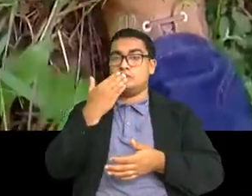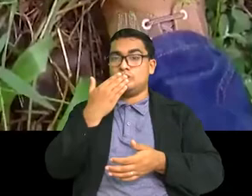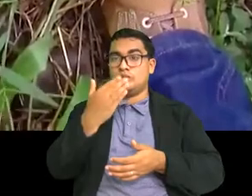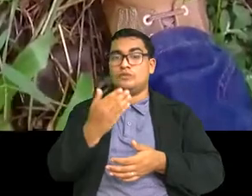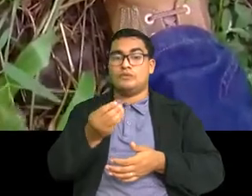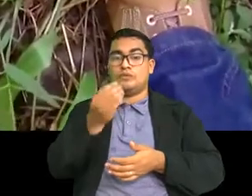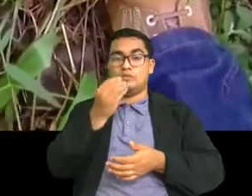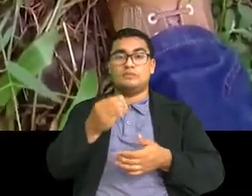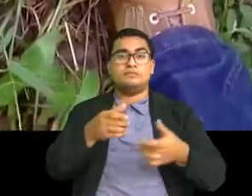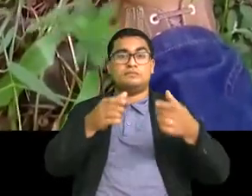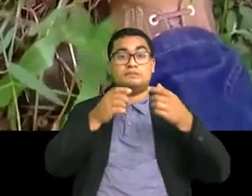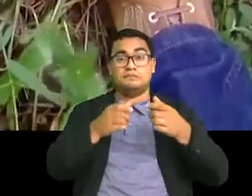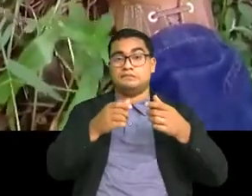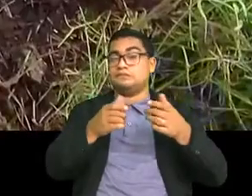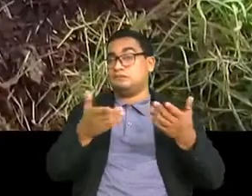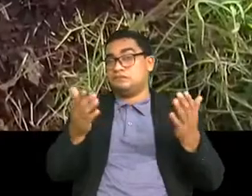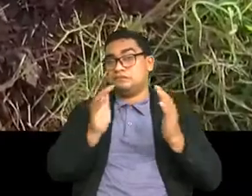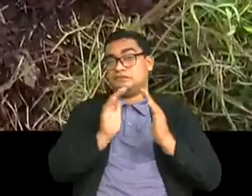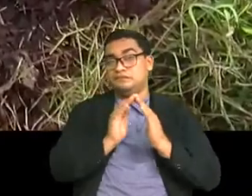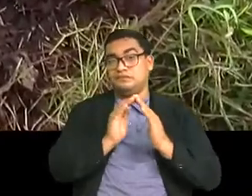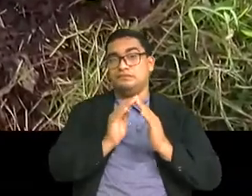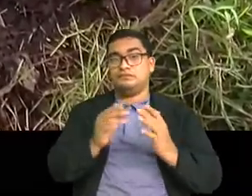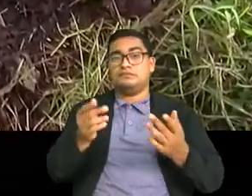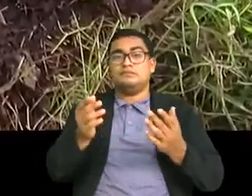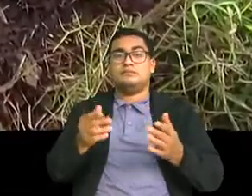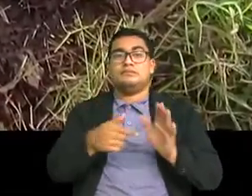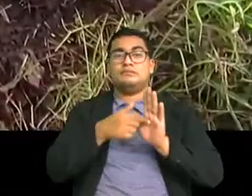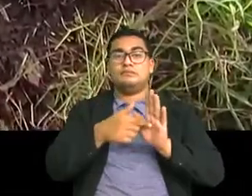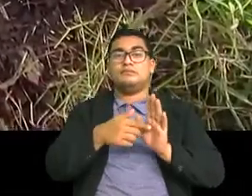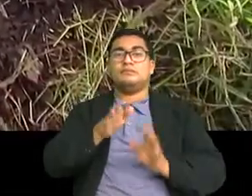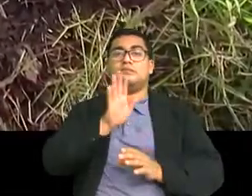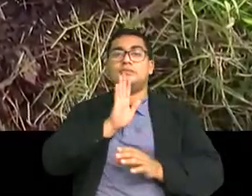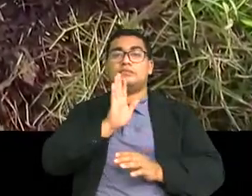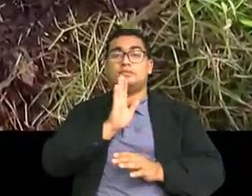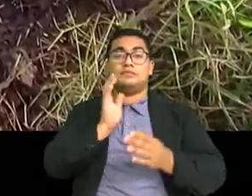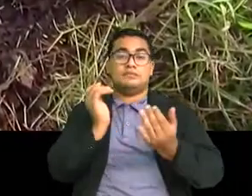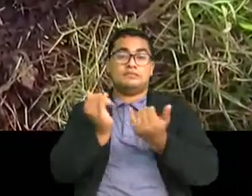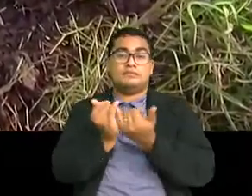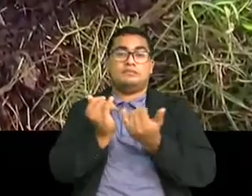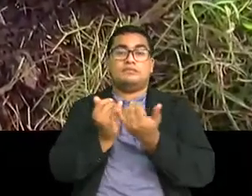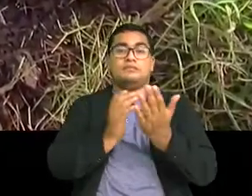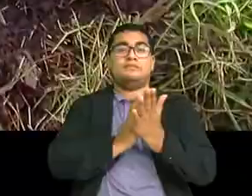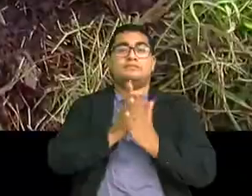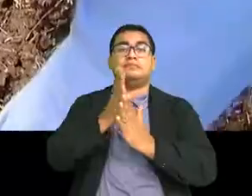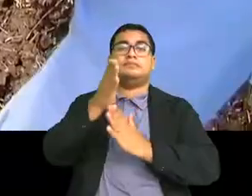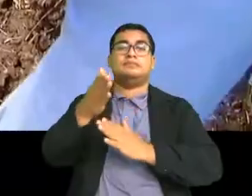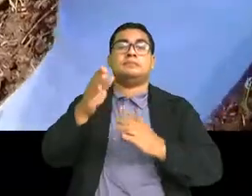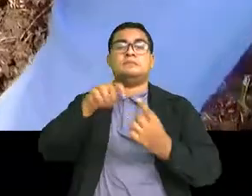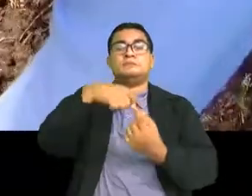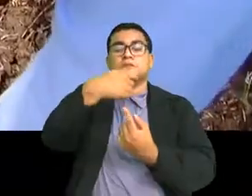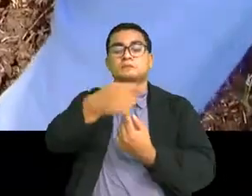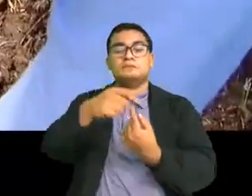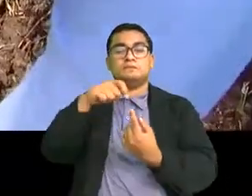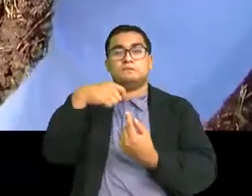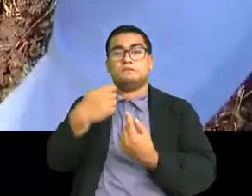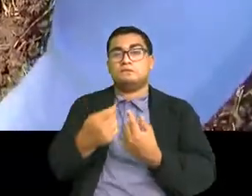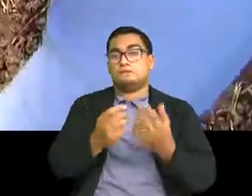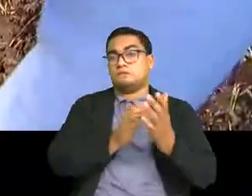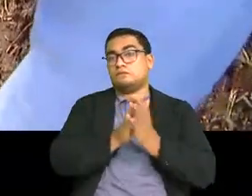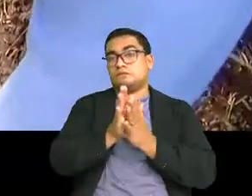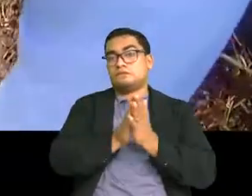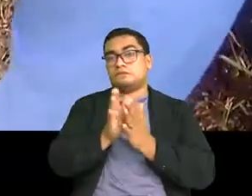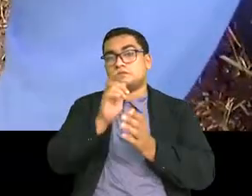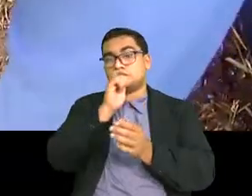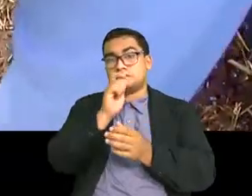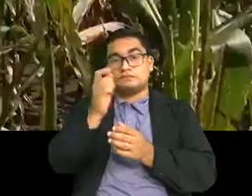en nuestra mesa hablar también de plátano de banano dinero es muy satisfactorio pensar también de